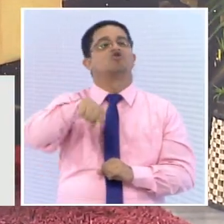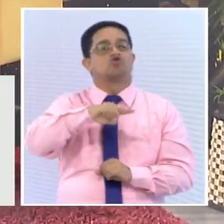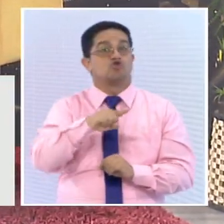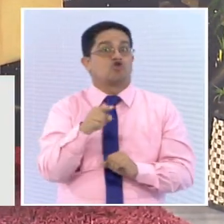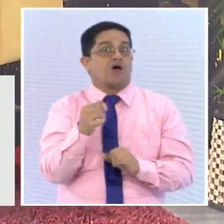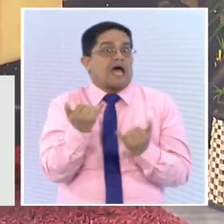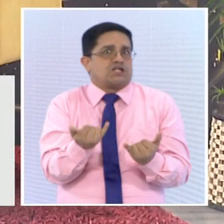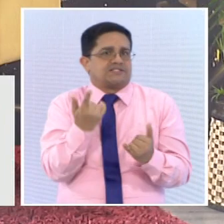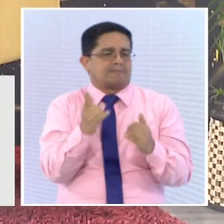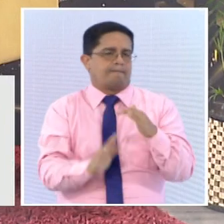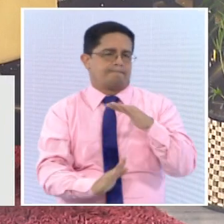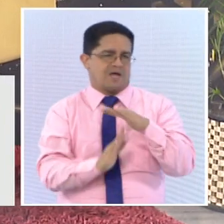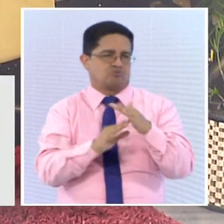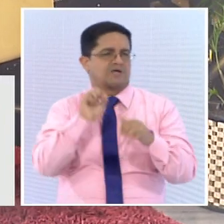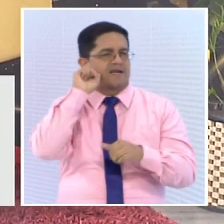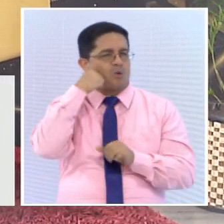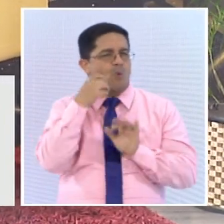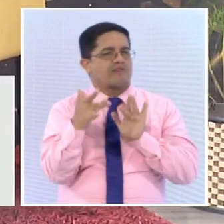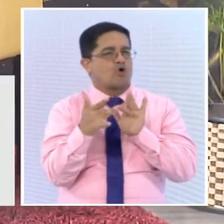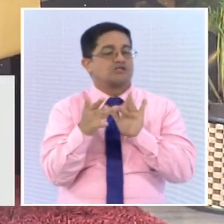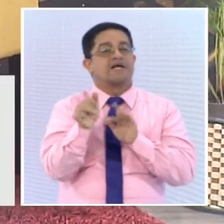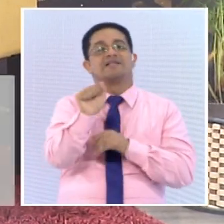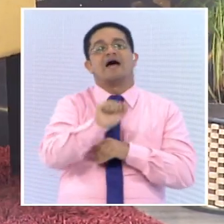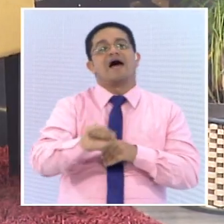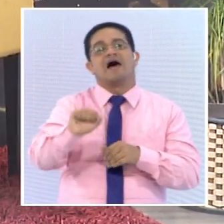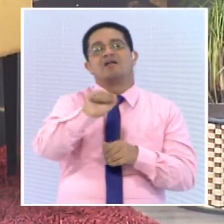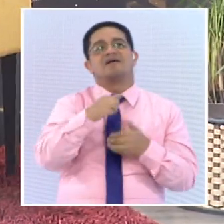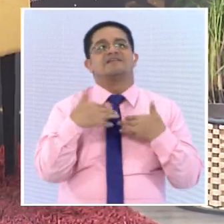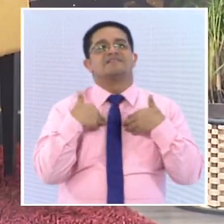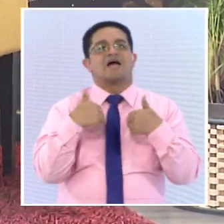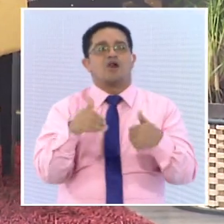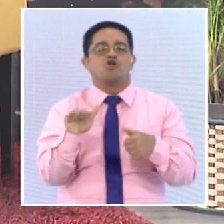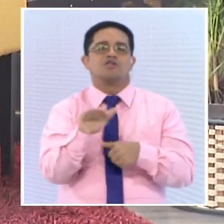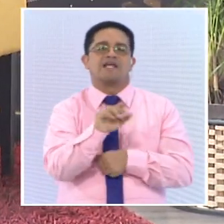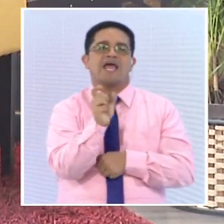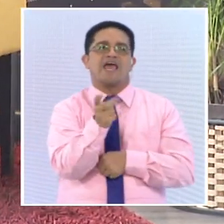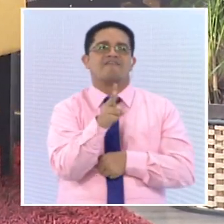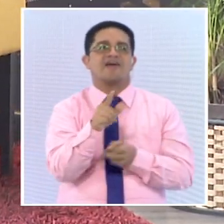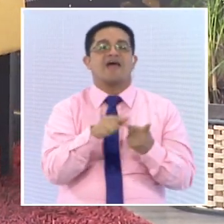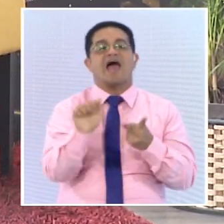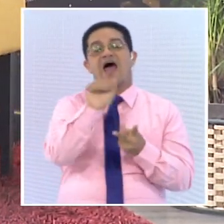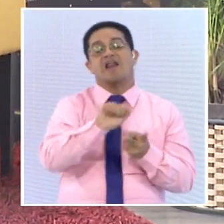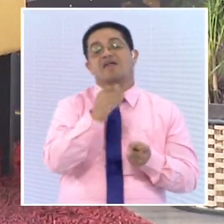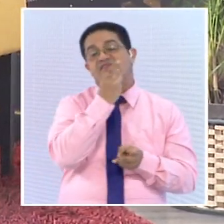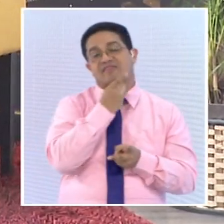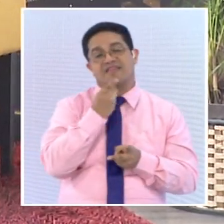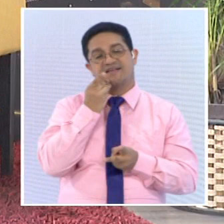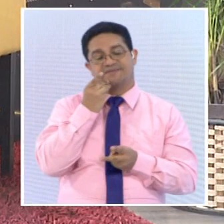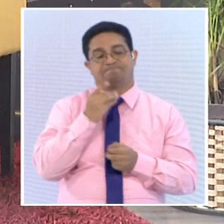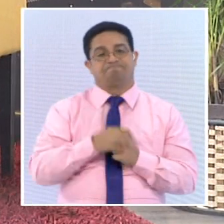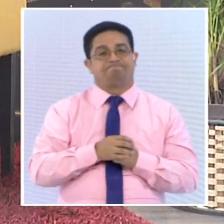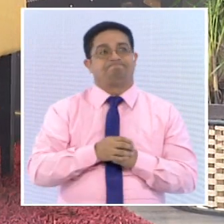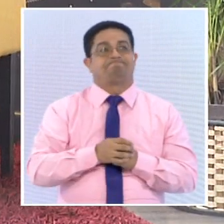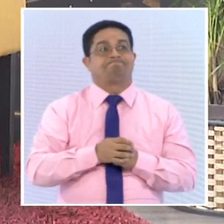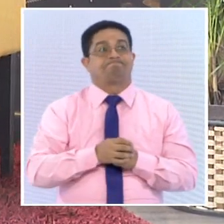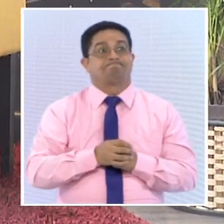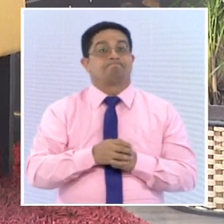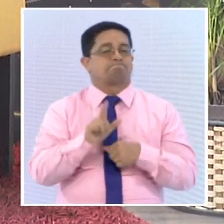realizar la primera pausa. Recuerda las redes sociales, tanto @salud_gb y @Daniela J. Salas. A regreso,